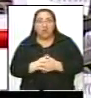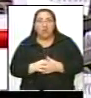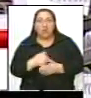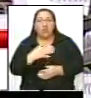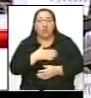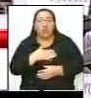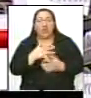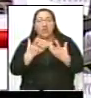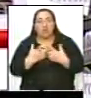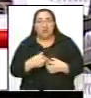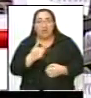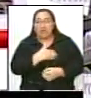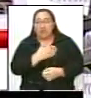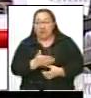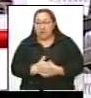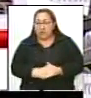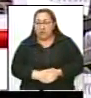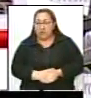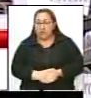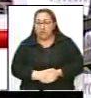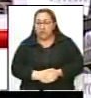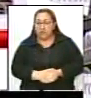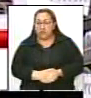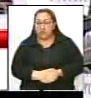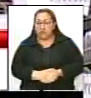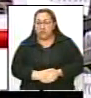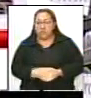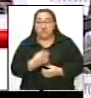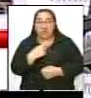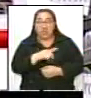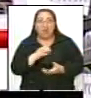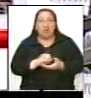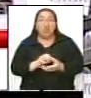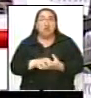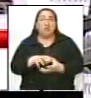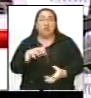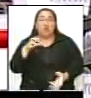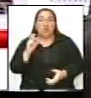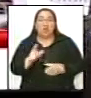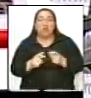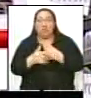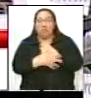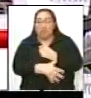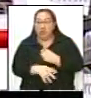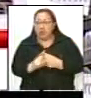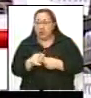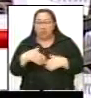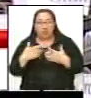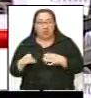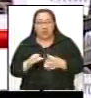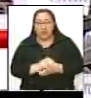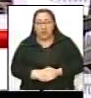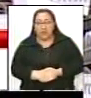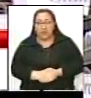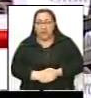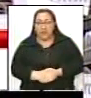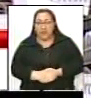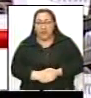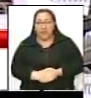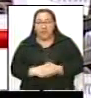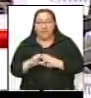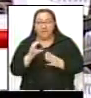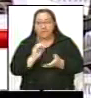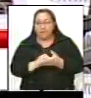estas empresas, favorece, mientras ellos más ricos y los pobres más pobres. Esto no tiene que funcionar. Habrá que discutir mucho más